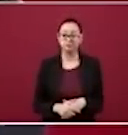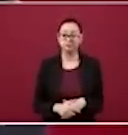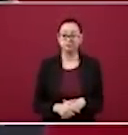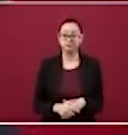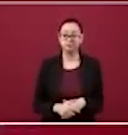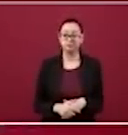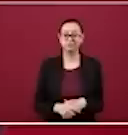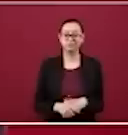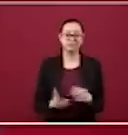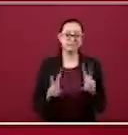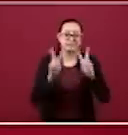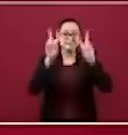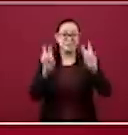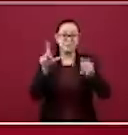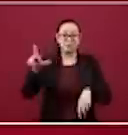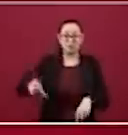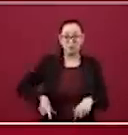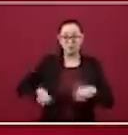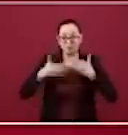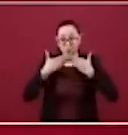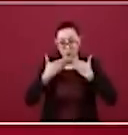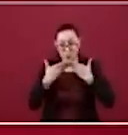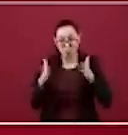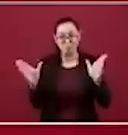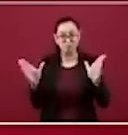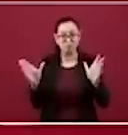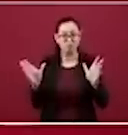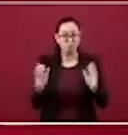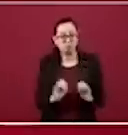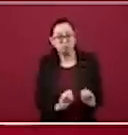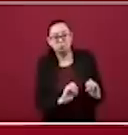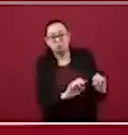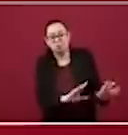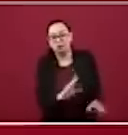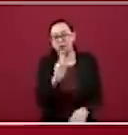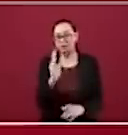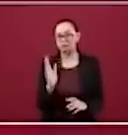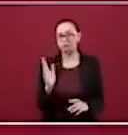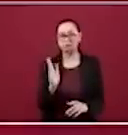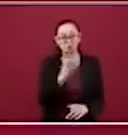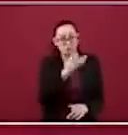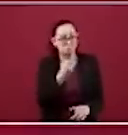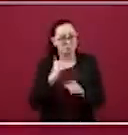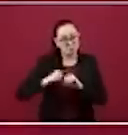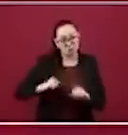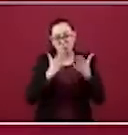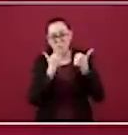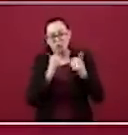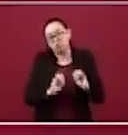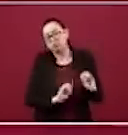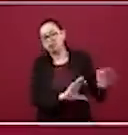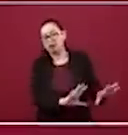en estos asuntos públicos no deben de haber vacíos de poder, porque cuando